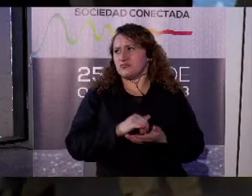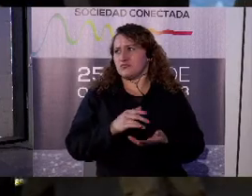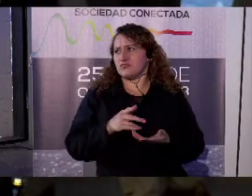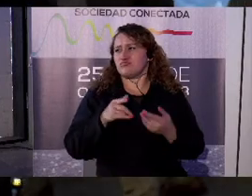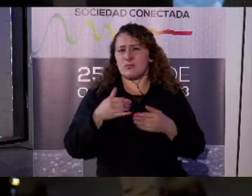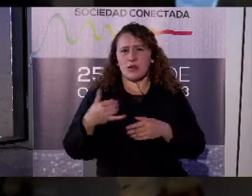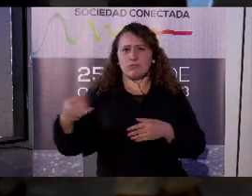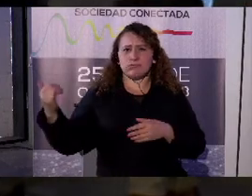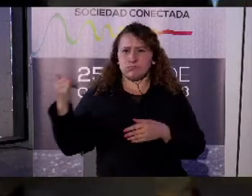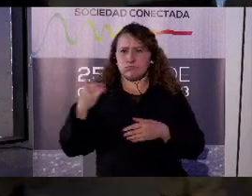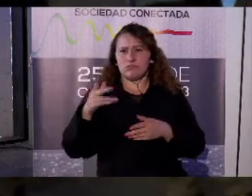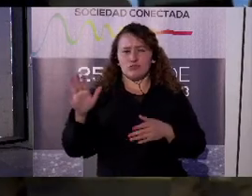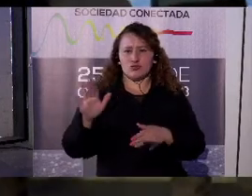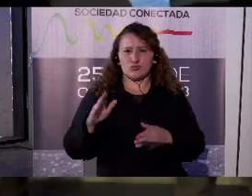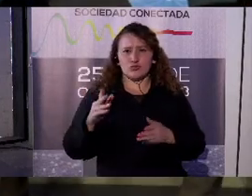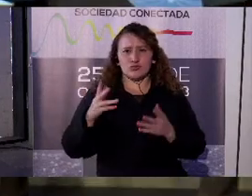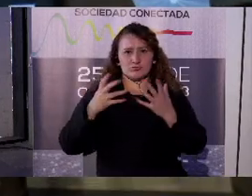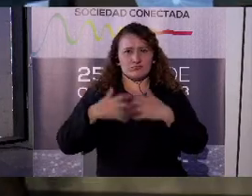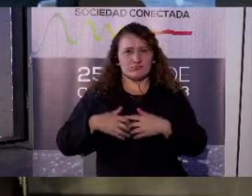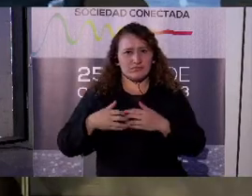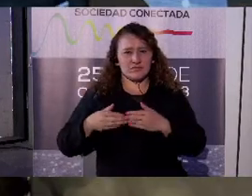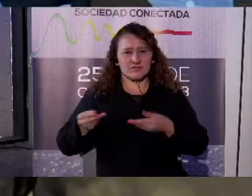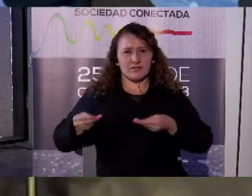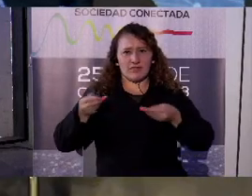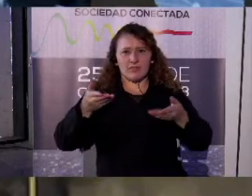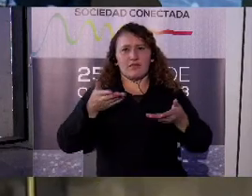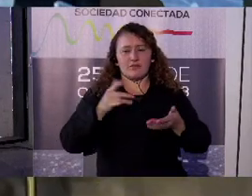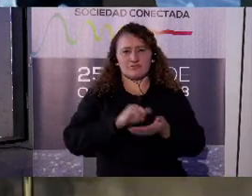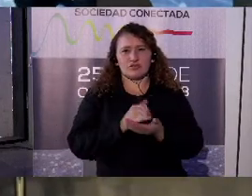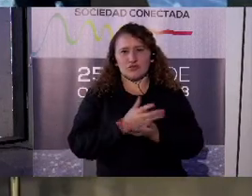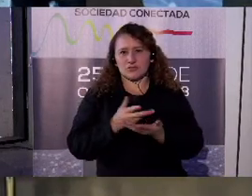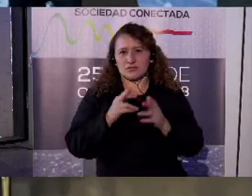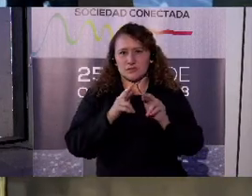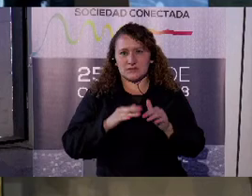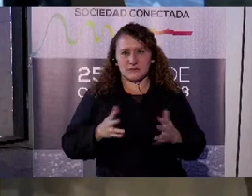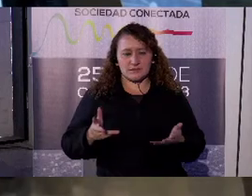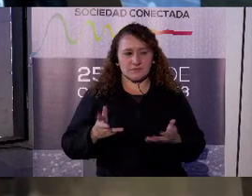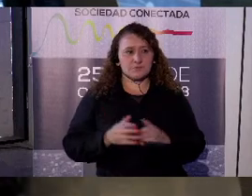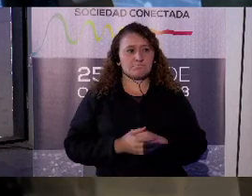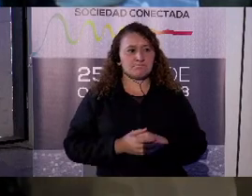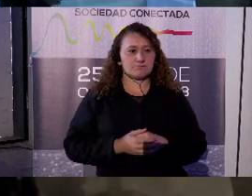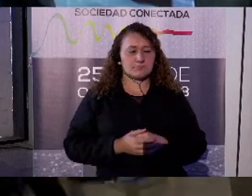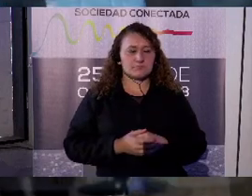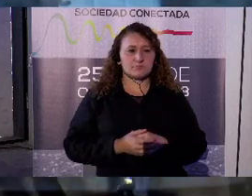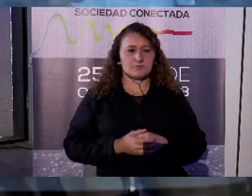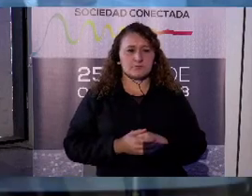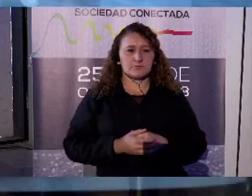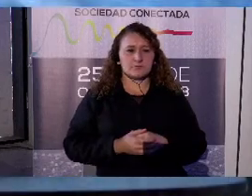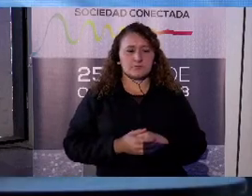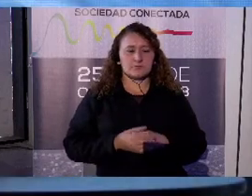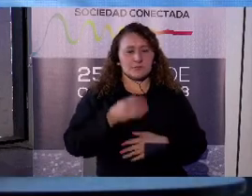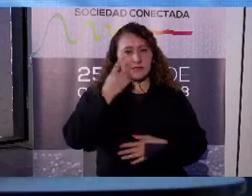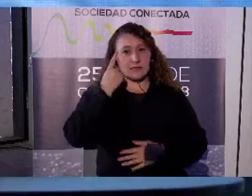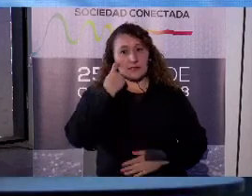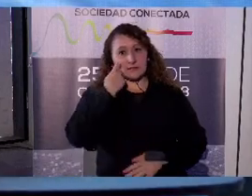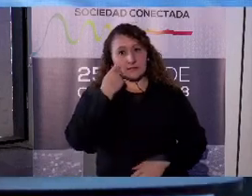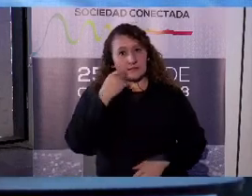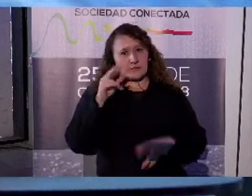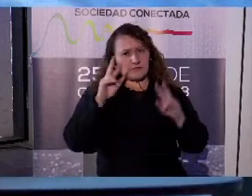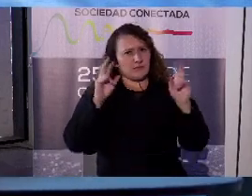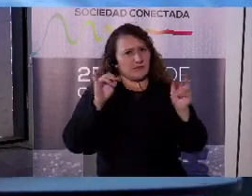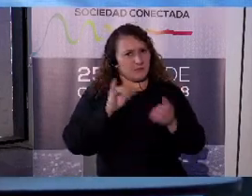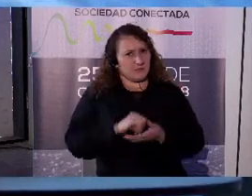varios proveedores que son justamente los que están haciendo esto del internet de las cosas Ayer cuando hablamos de de